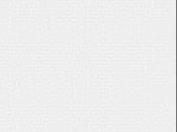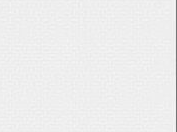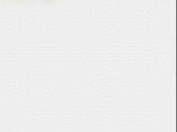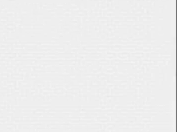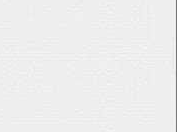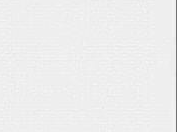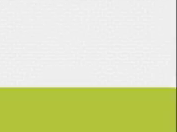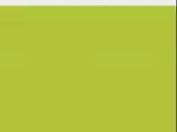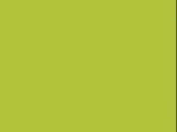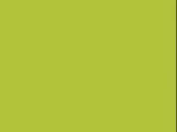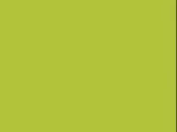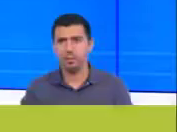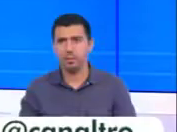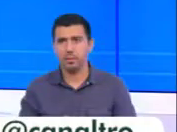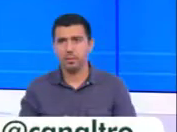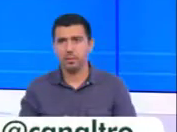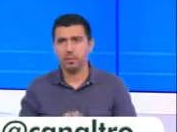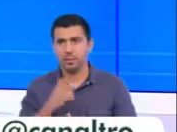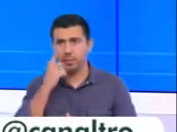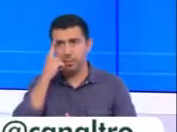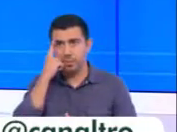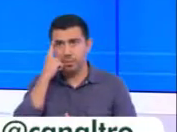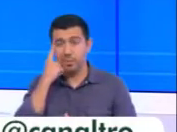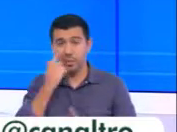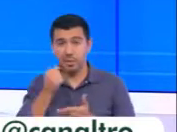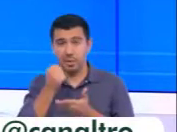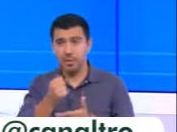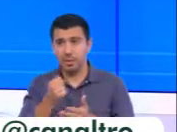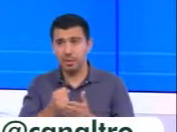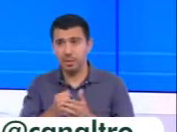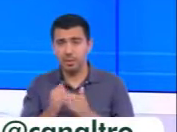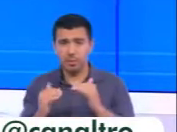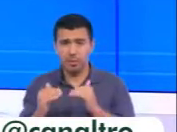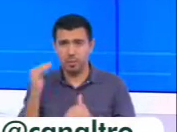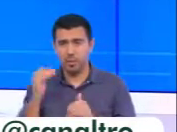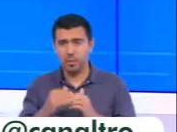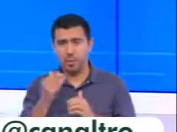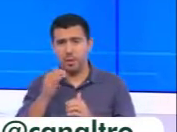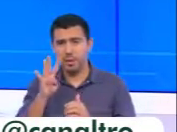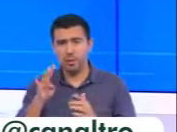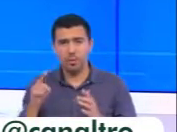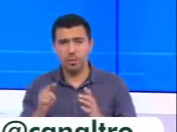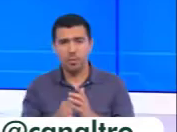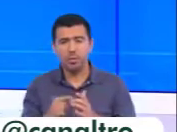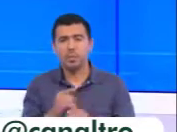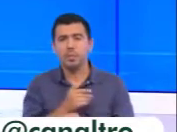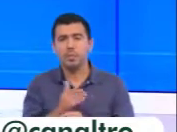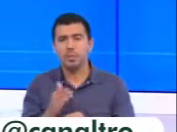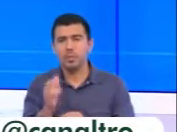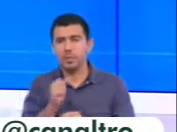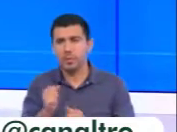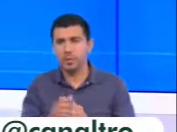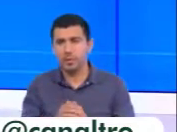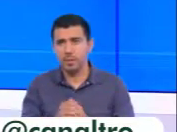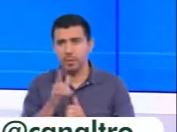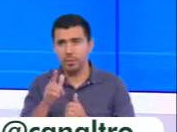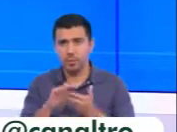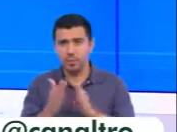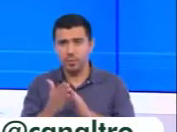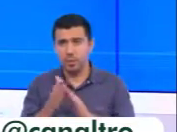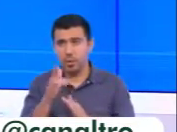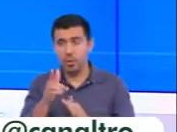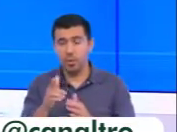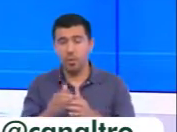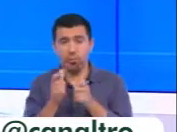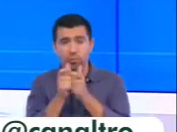con una inversión de 14 mil millones de pesos fue inaugurado el mega colegio del municipio de ábrego atender a más de